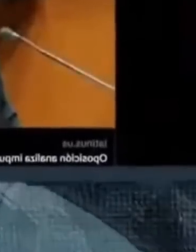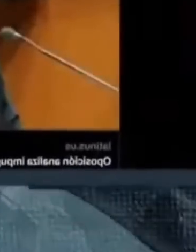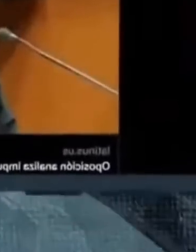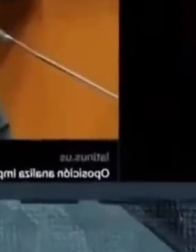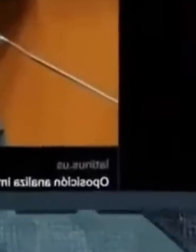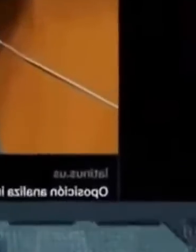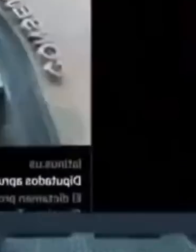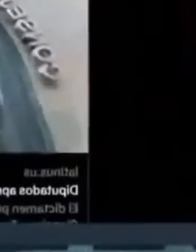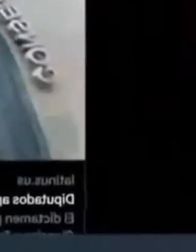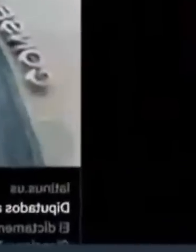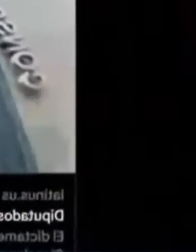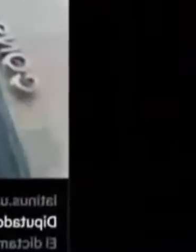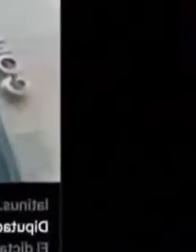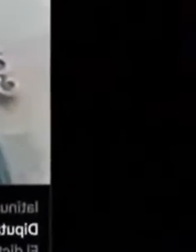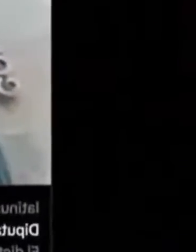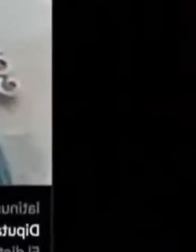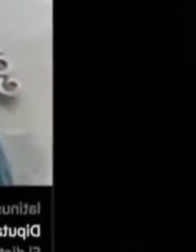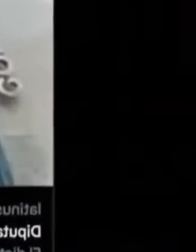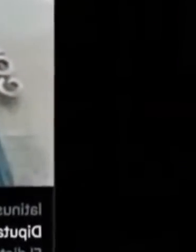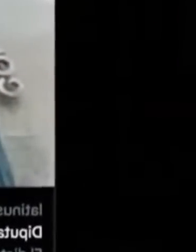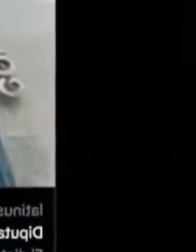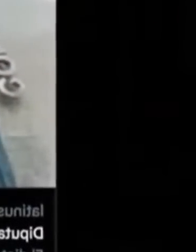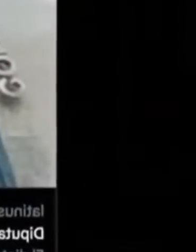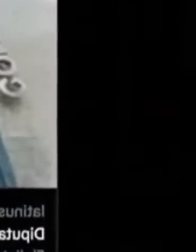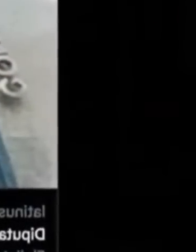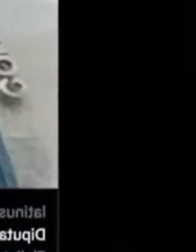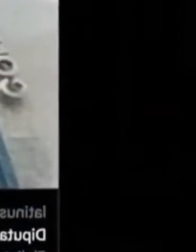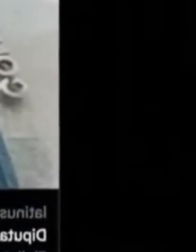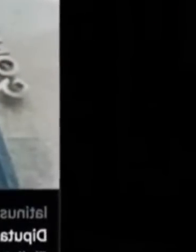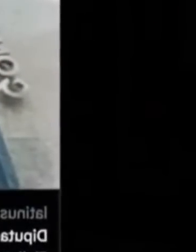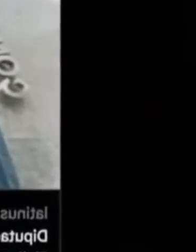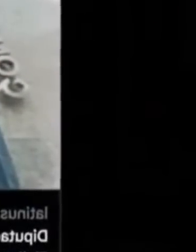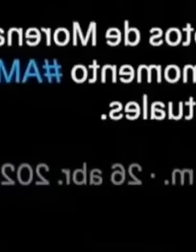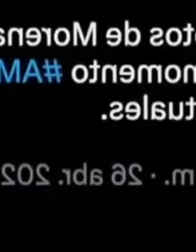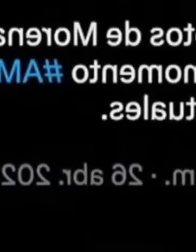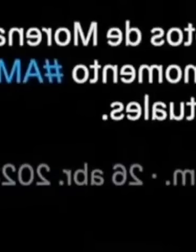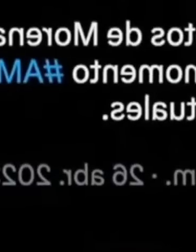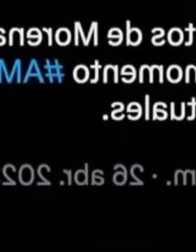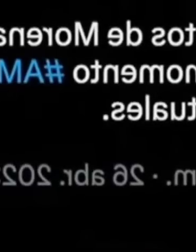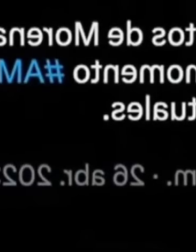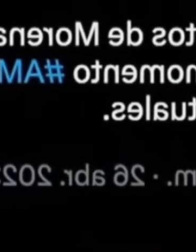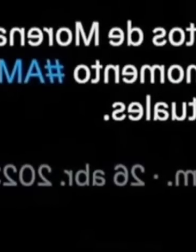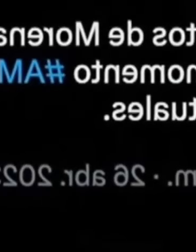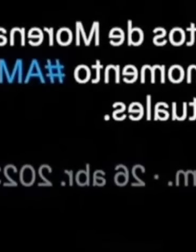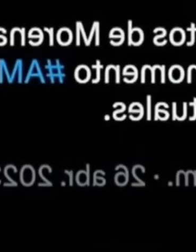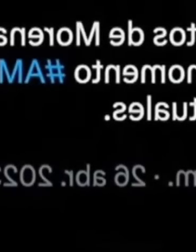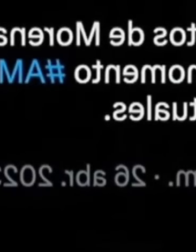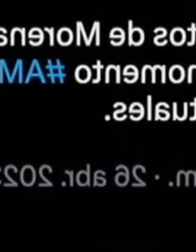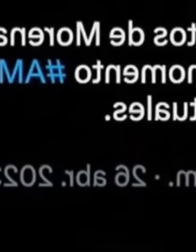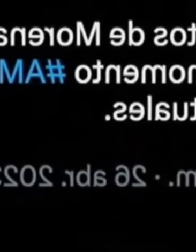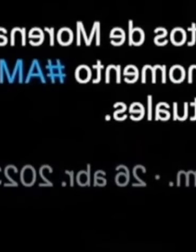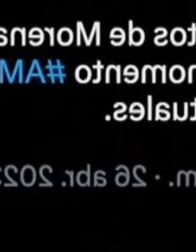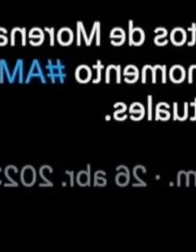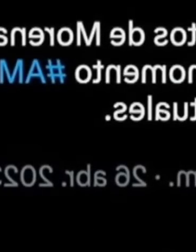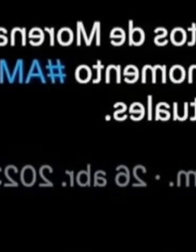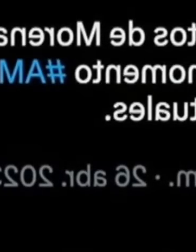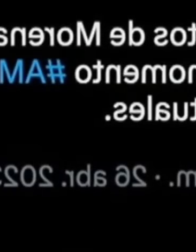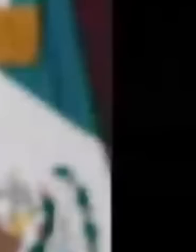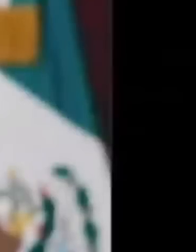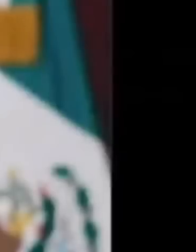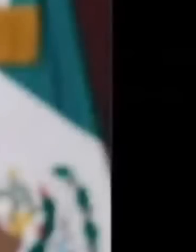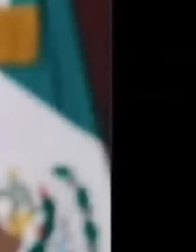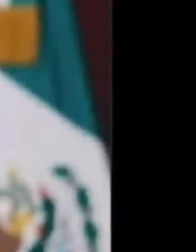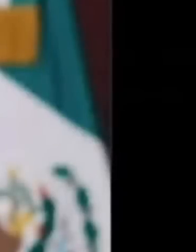La Ley General en materia de humanidades, ciencias, tecnologías e innovación, aprobada el 29 de abril,